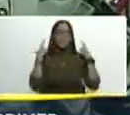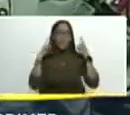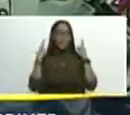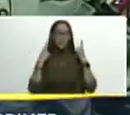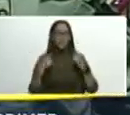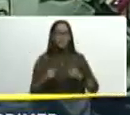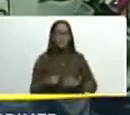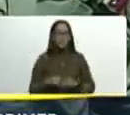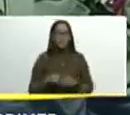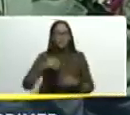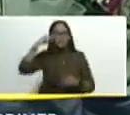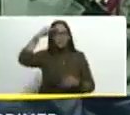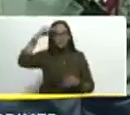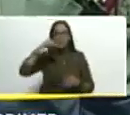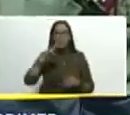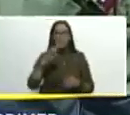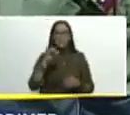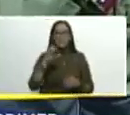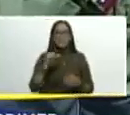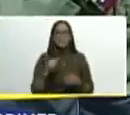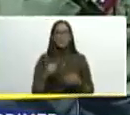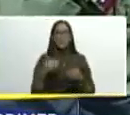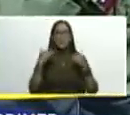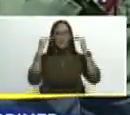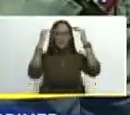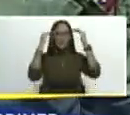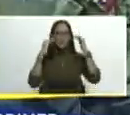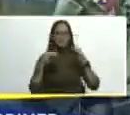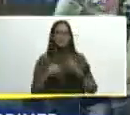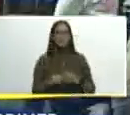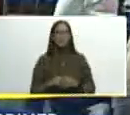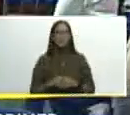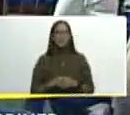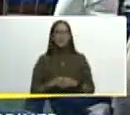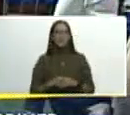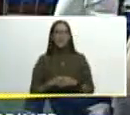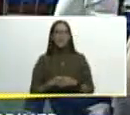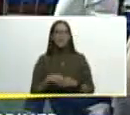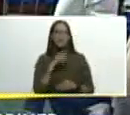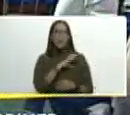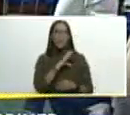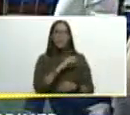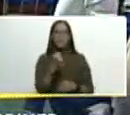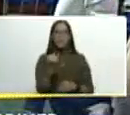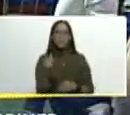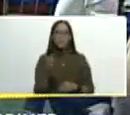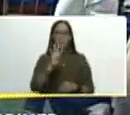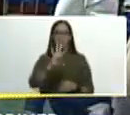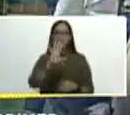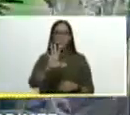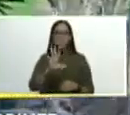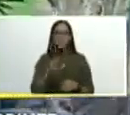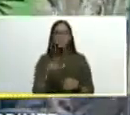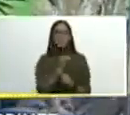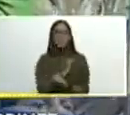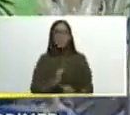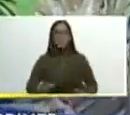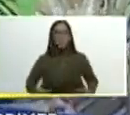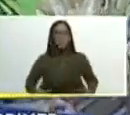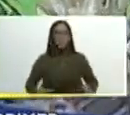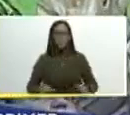de división Richard Rondón Liendo, comandante del órgano del comando número 45 de la Guardia Nacional